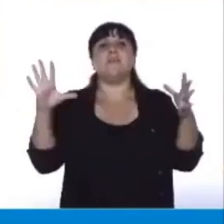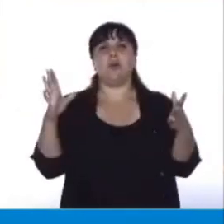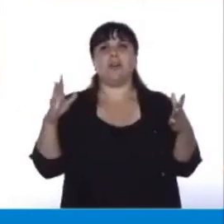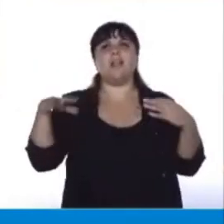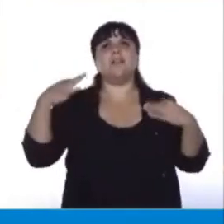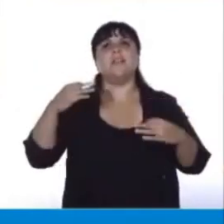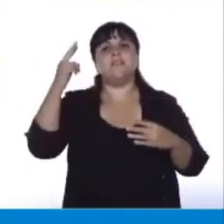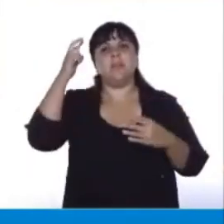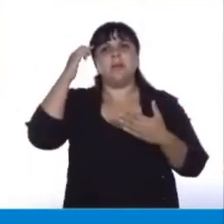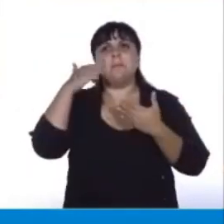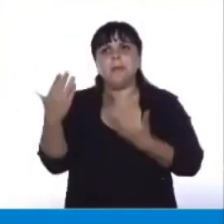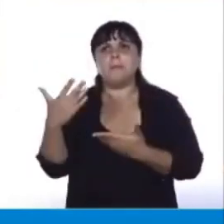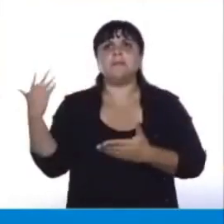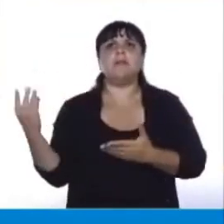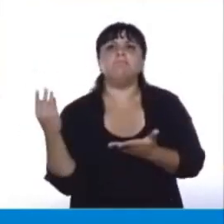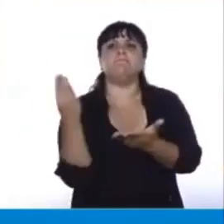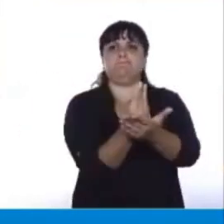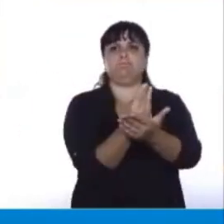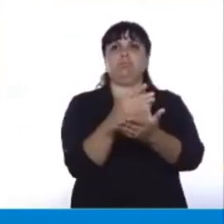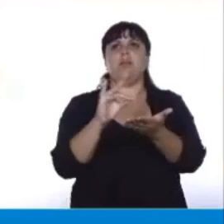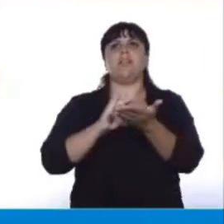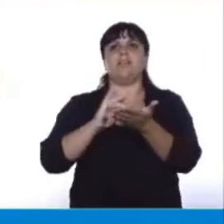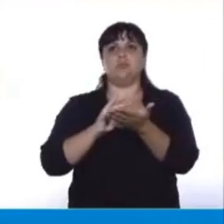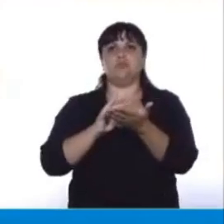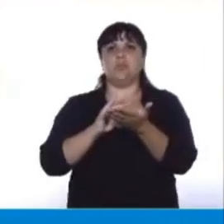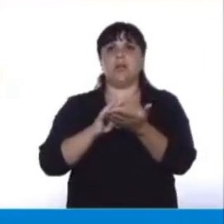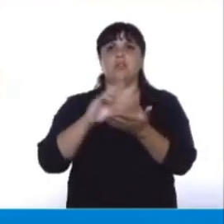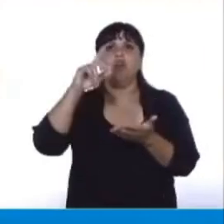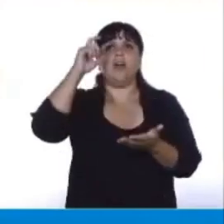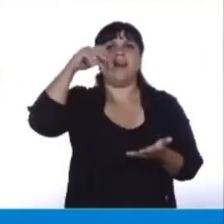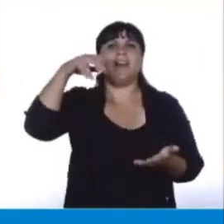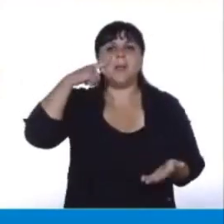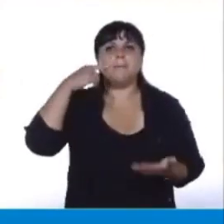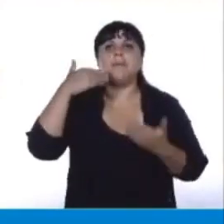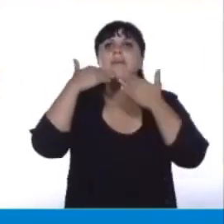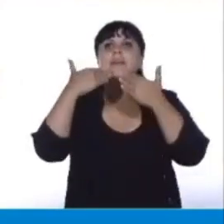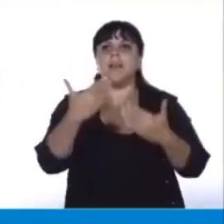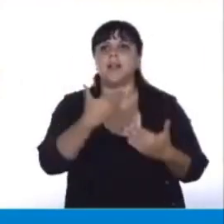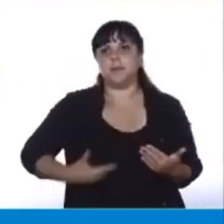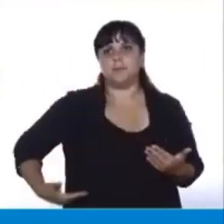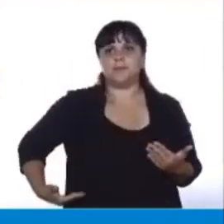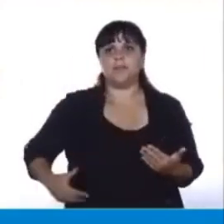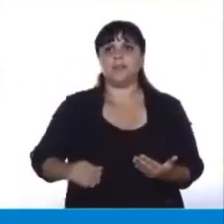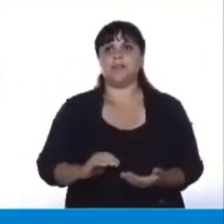permita la inmediata asunción del diputado Gastón Remy. Muchas gracias, señor presidente.